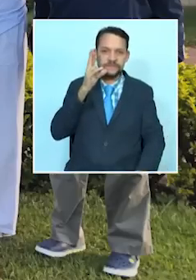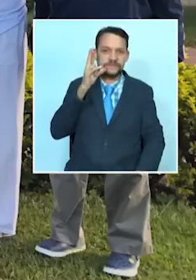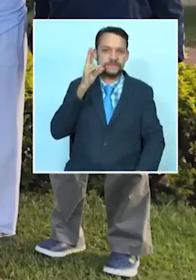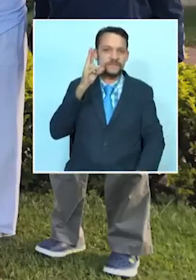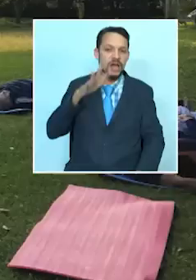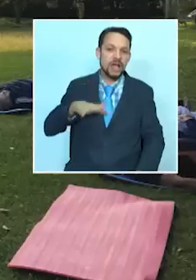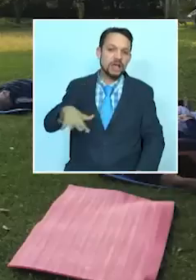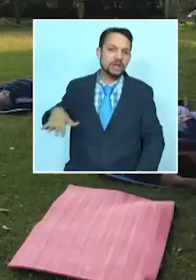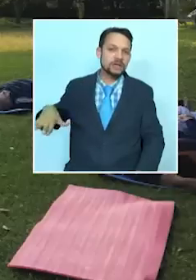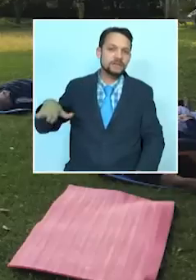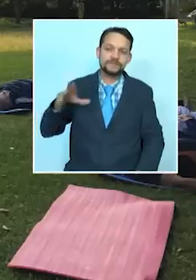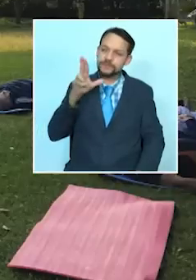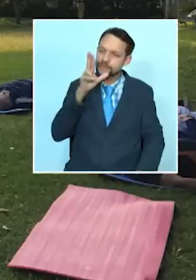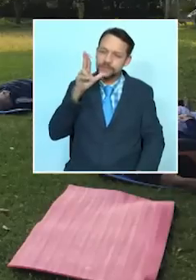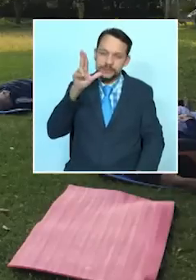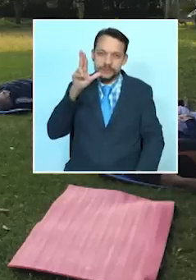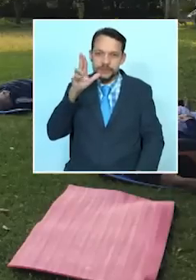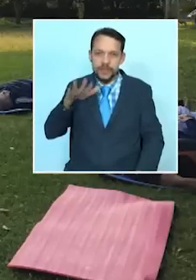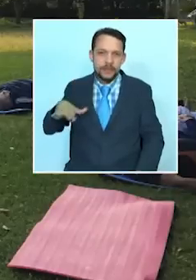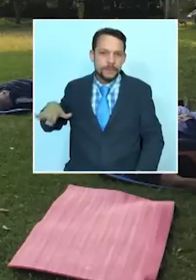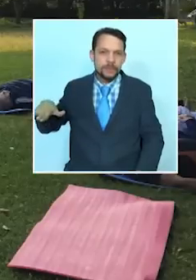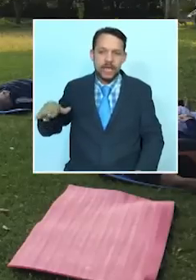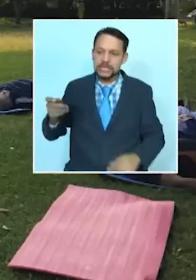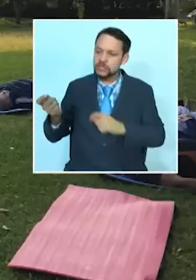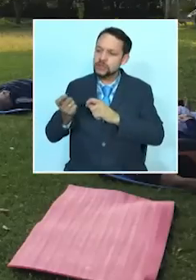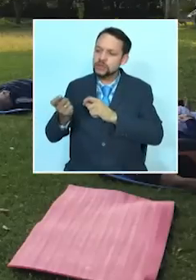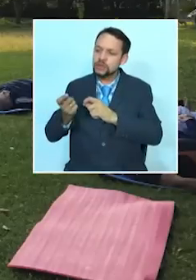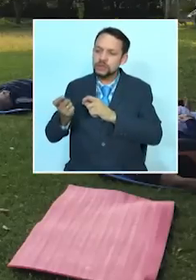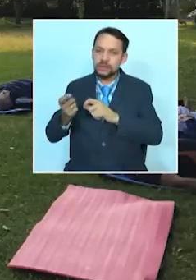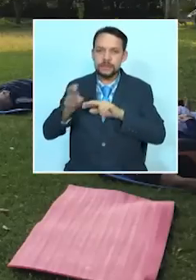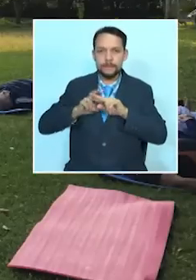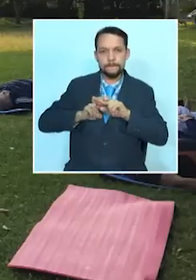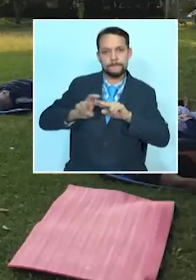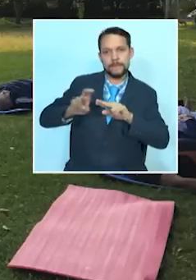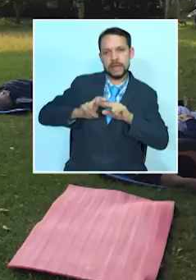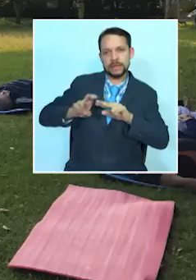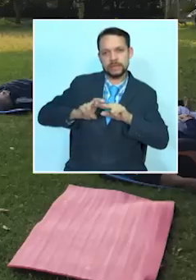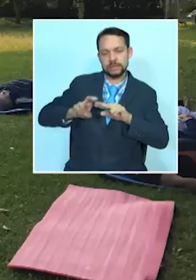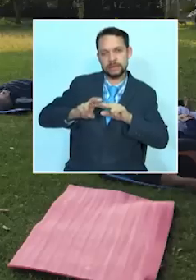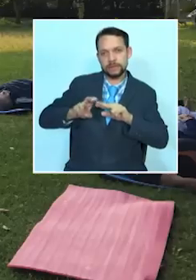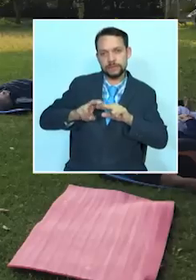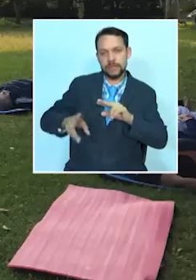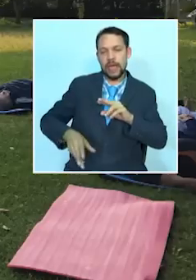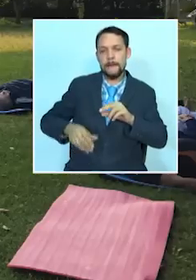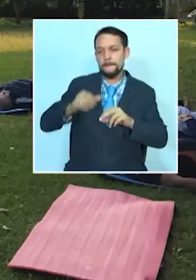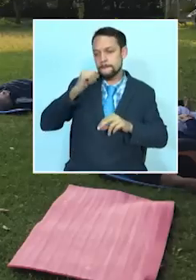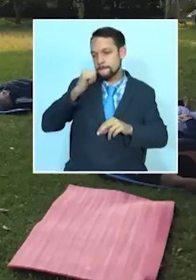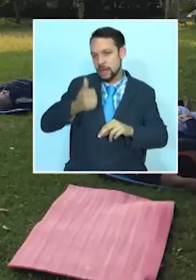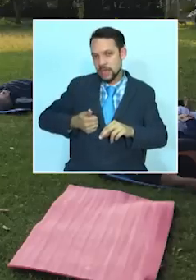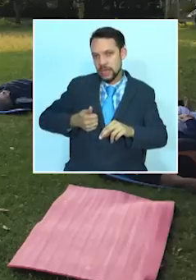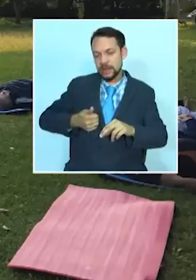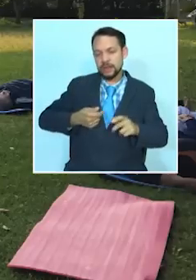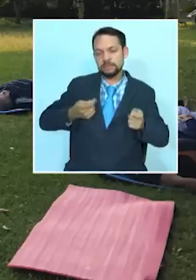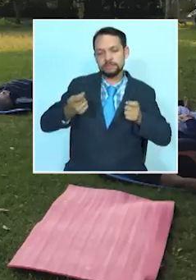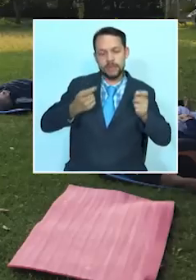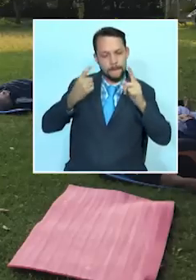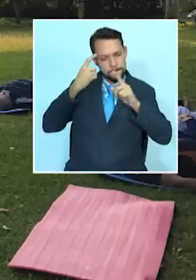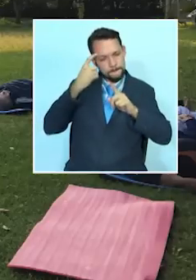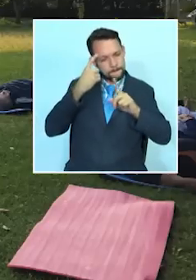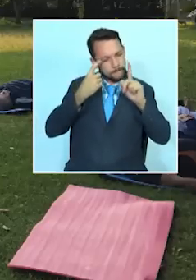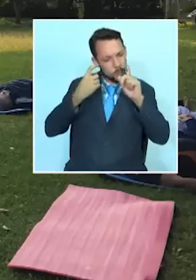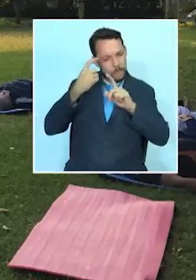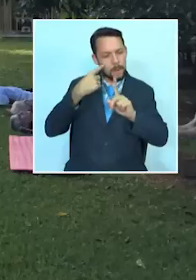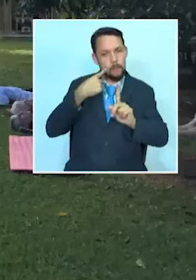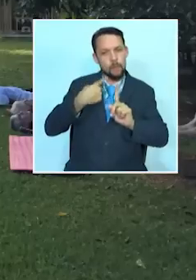salud del Dr Jorge Enrique rojas en la cercanía Sam manizales y el día para tu alma es al otro día entonces hacen dos recorridos por dos